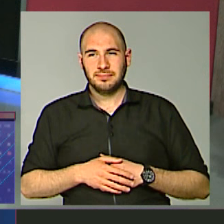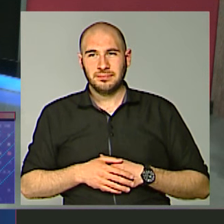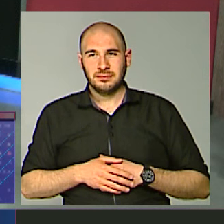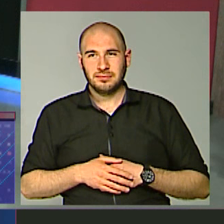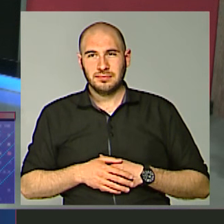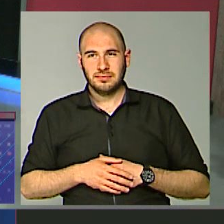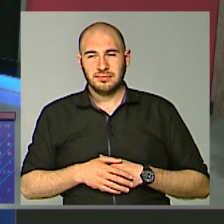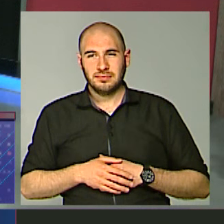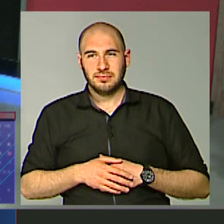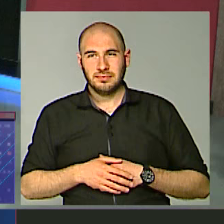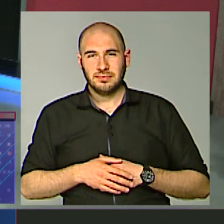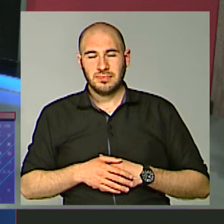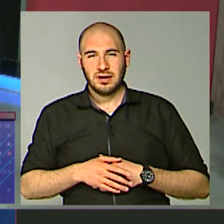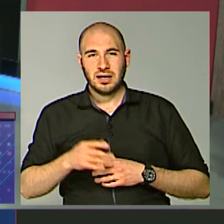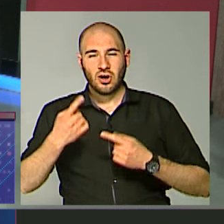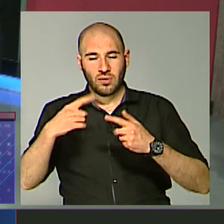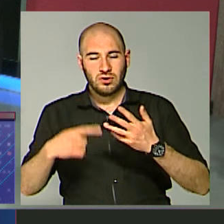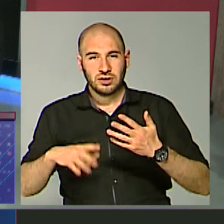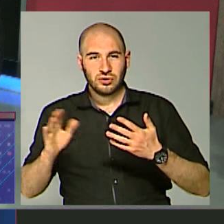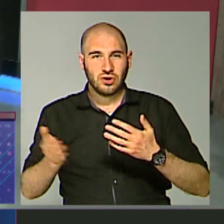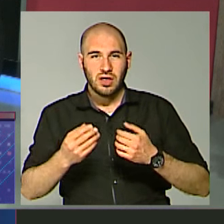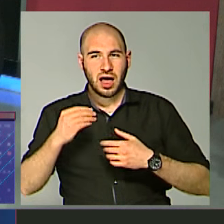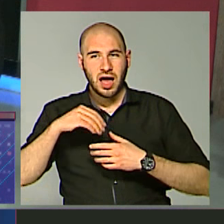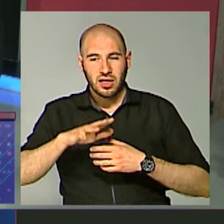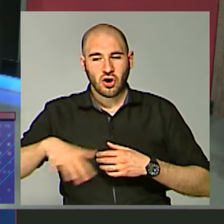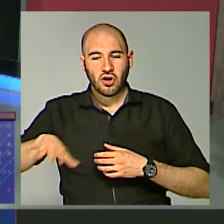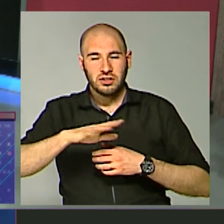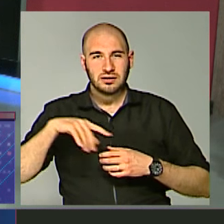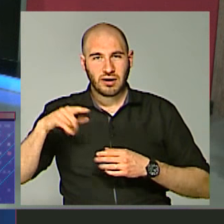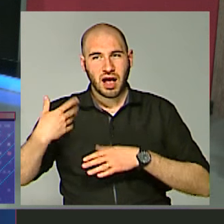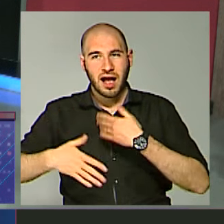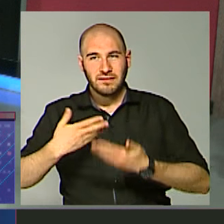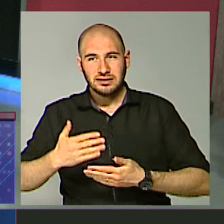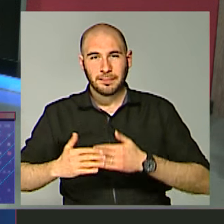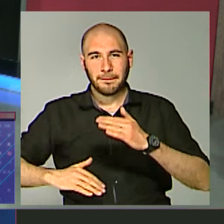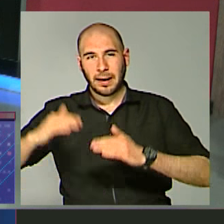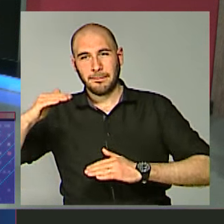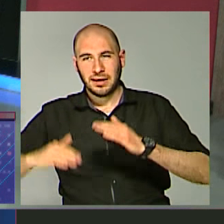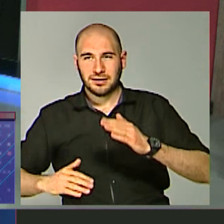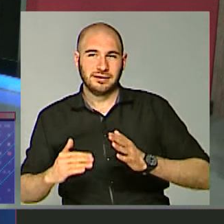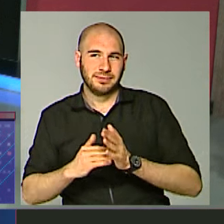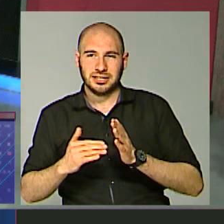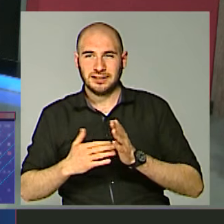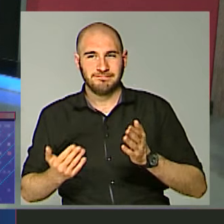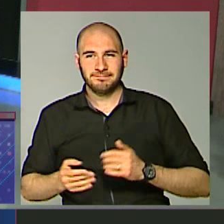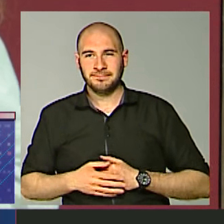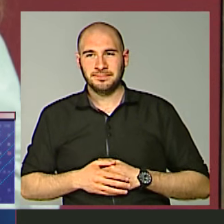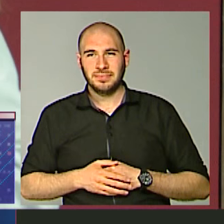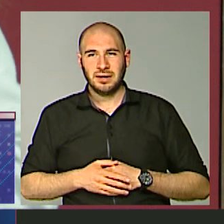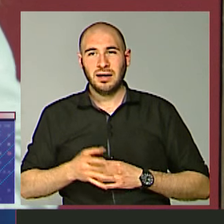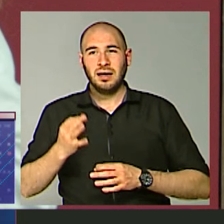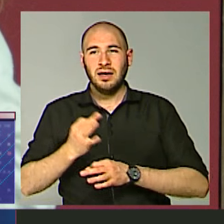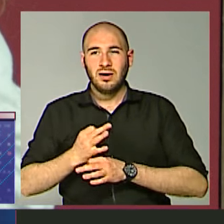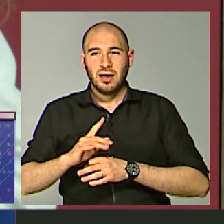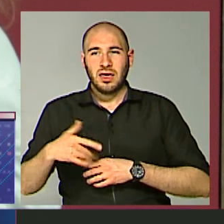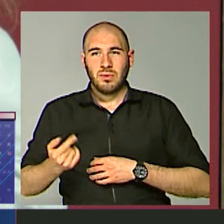todos los elementos que tienen en su entorno hace que pueda avanzar más o menos. La escuela, si